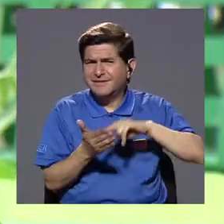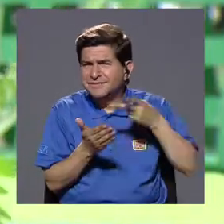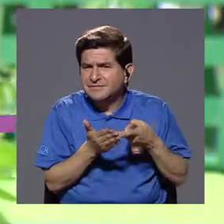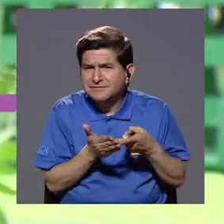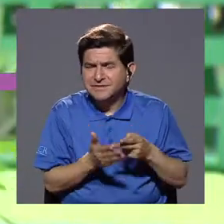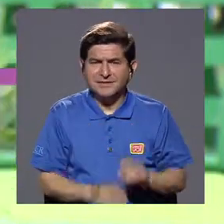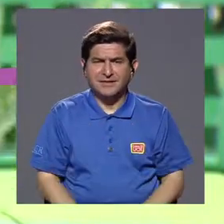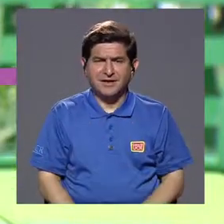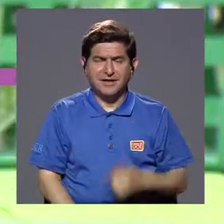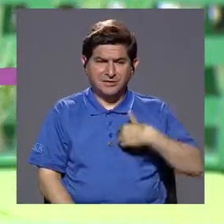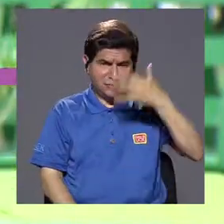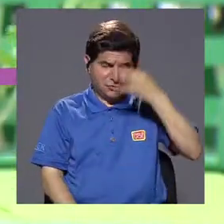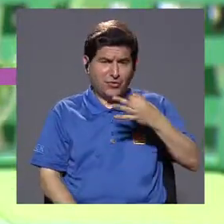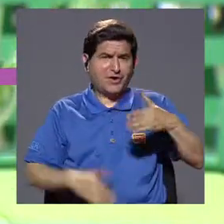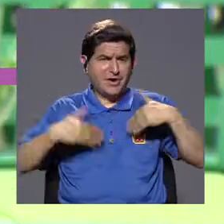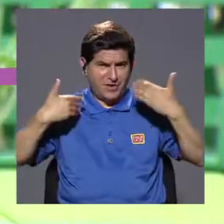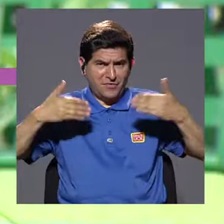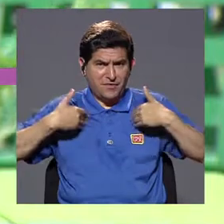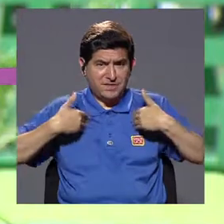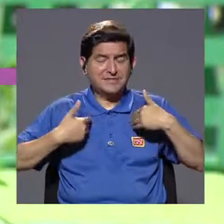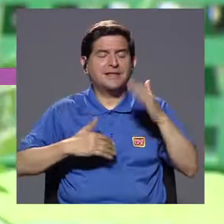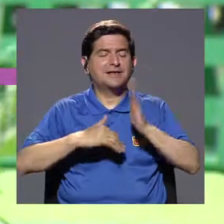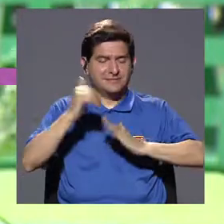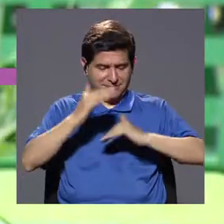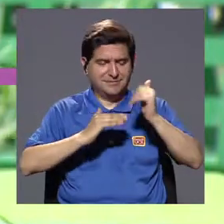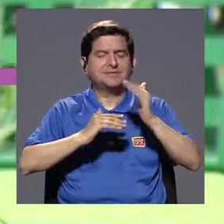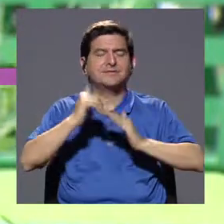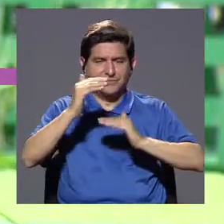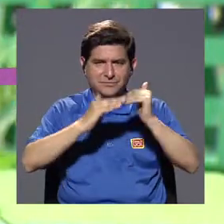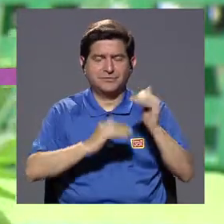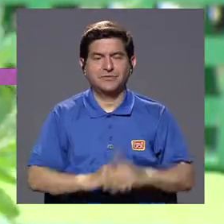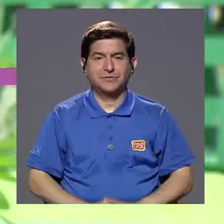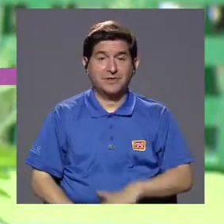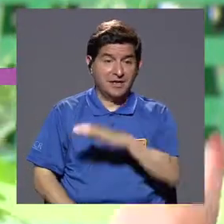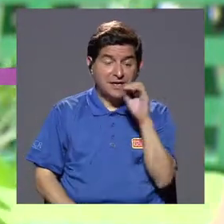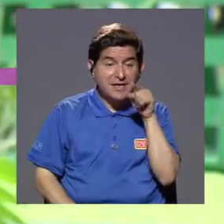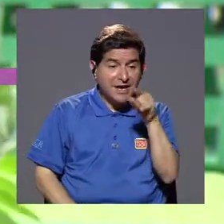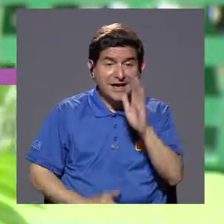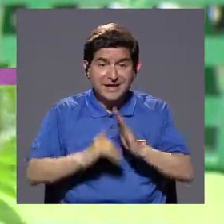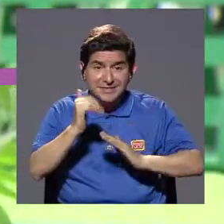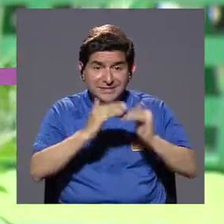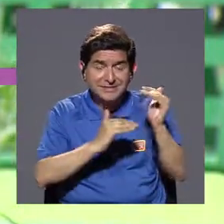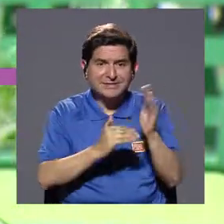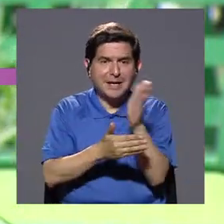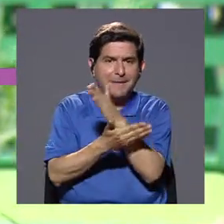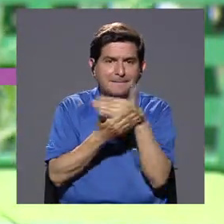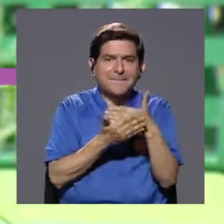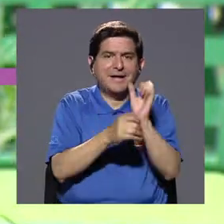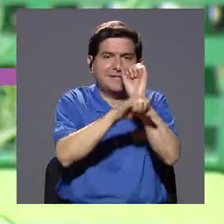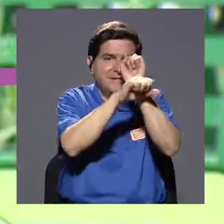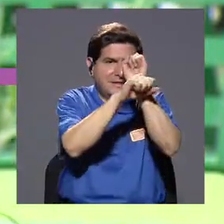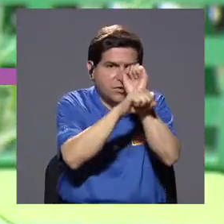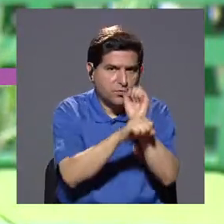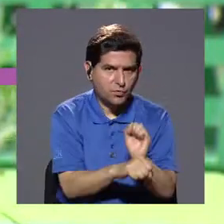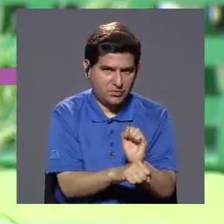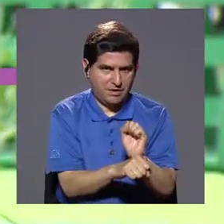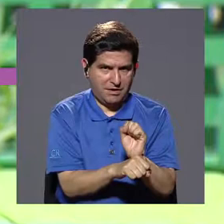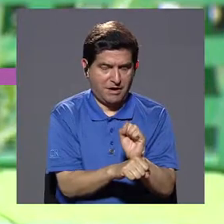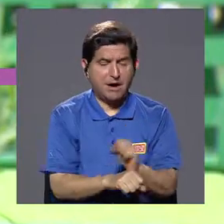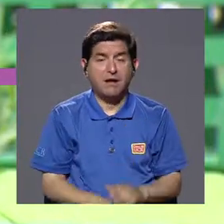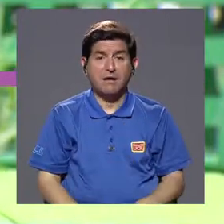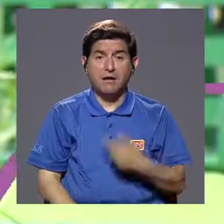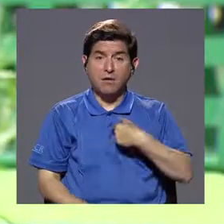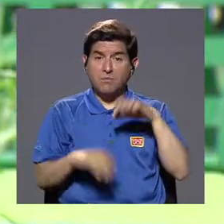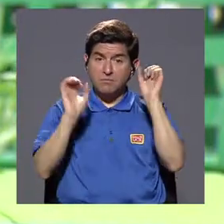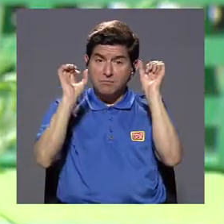construcción y como construcción o como parte de una rutina pudiera uno de 11 creo que tiene que